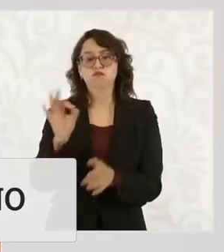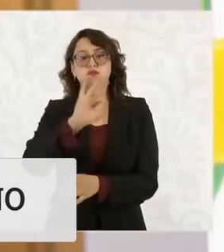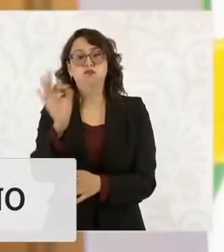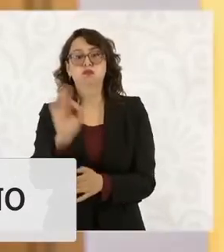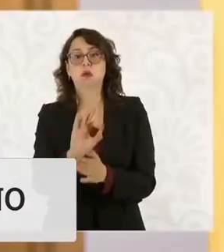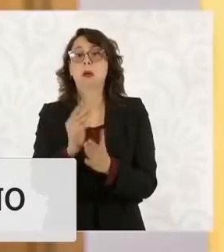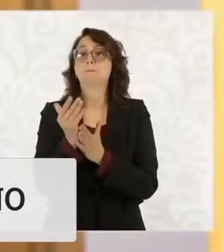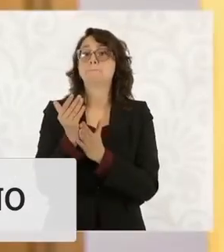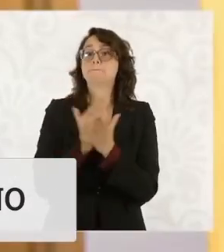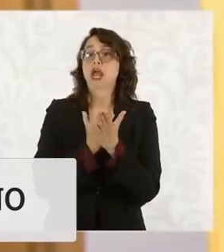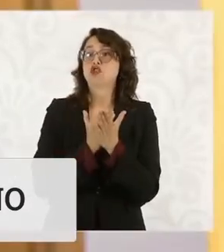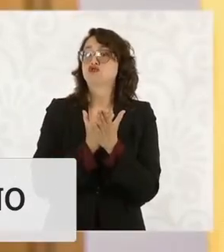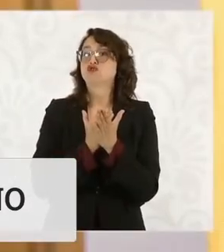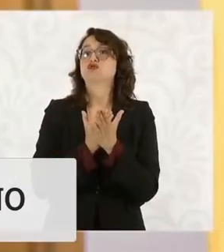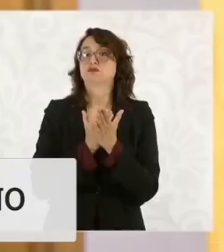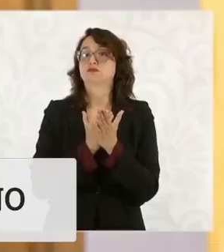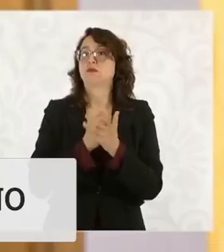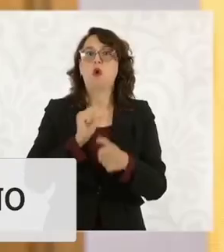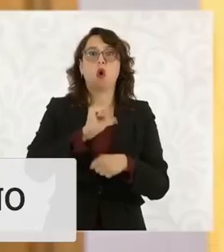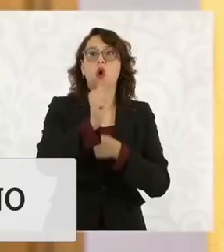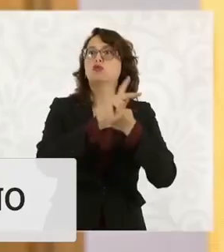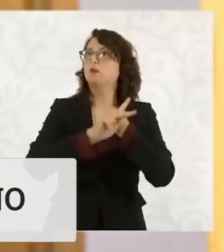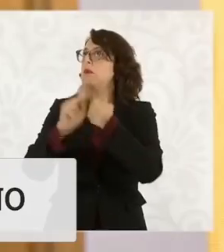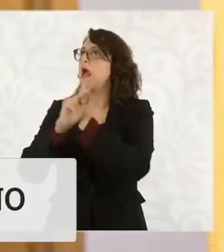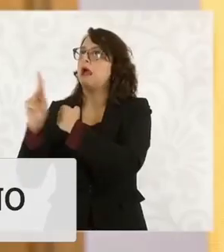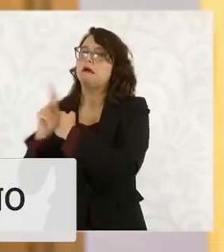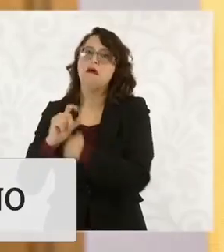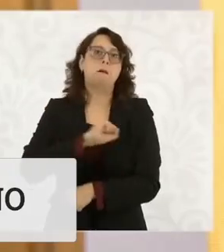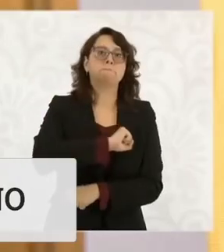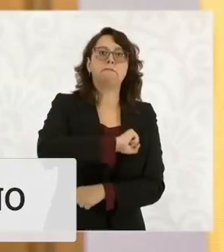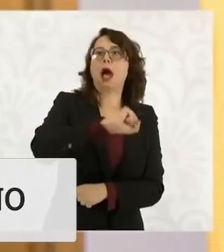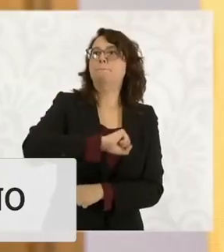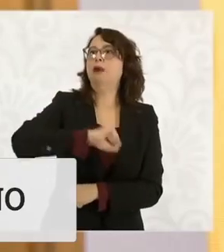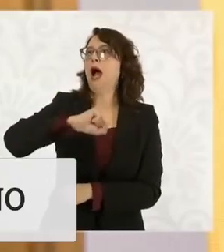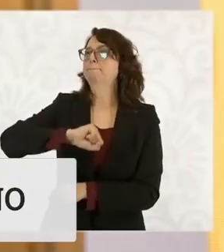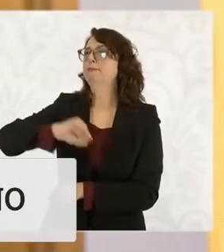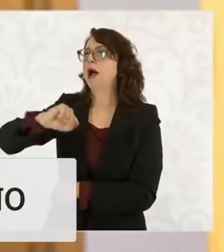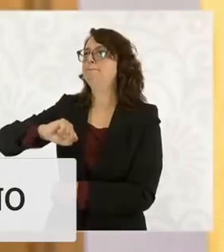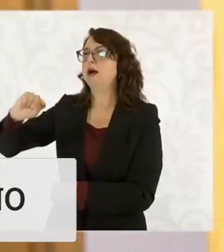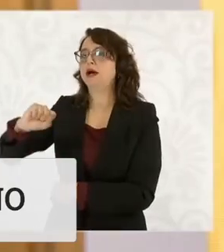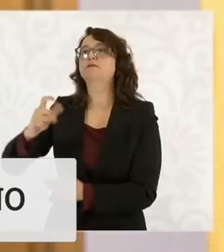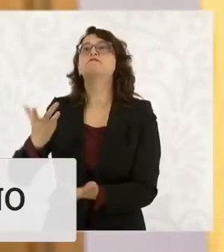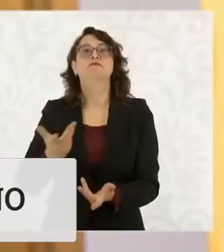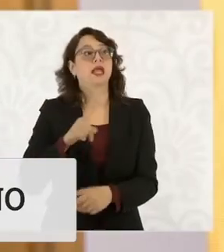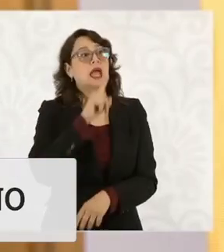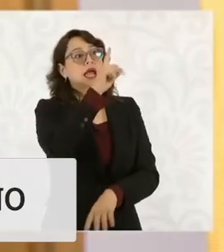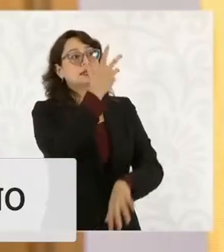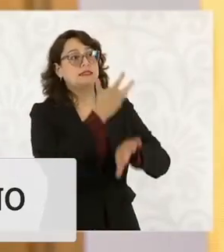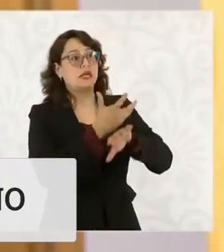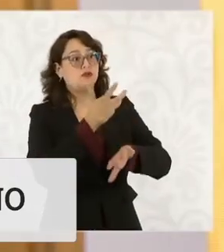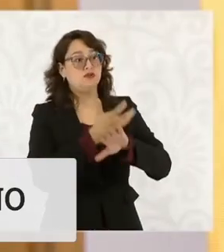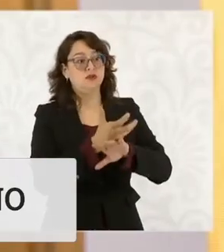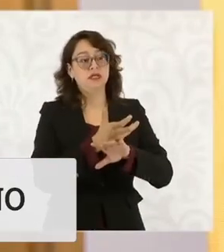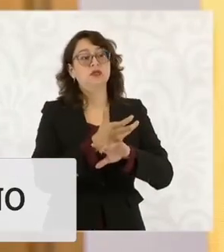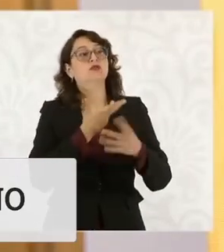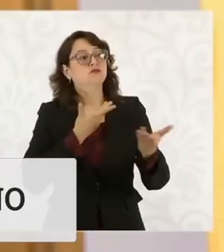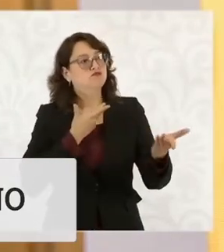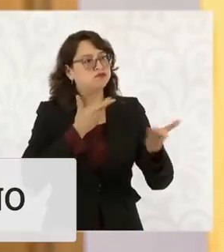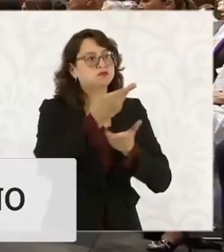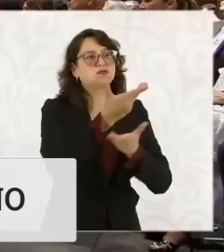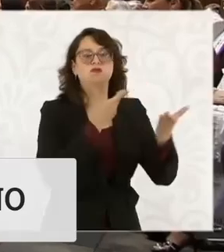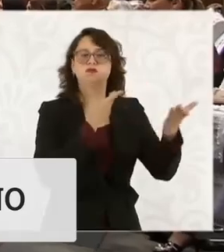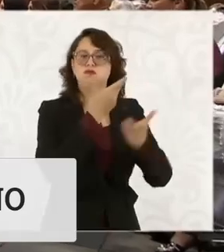en promedio en todo el mundo y continuamos trabajando con las distintas secretarías de Estado de nuestro país